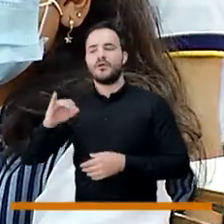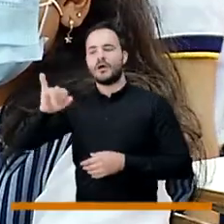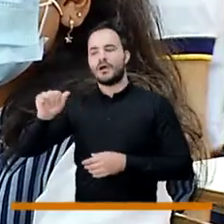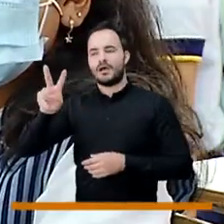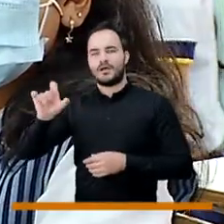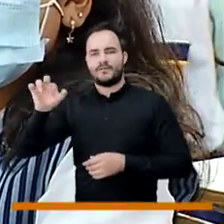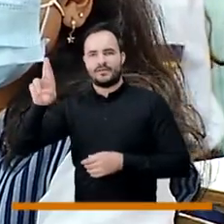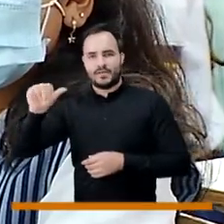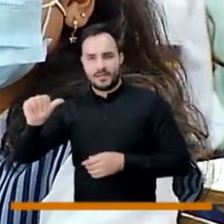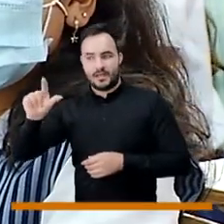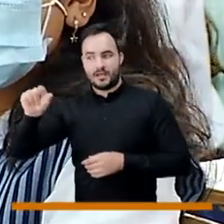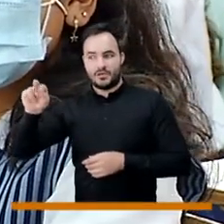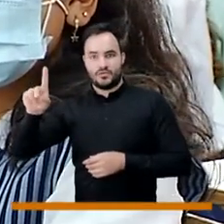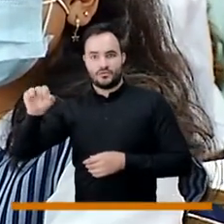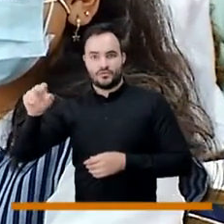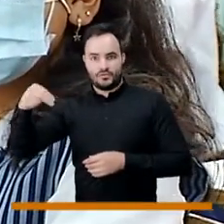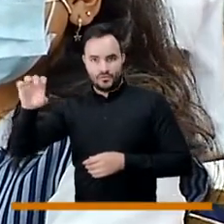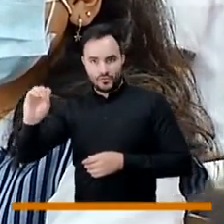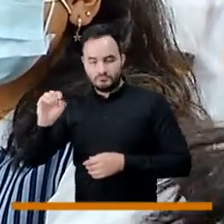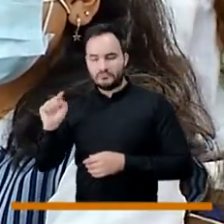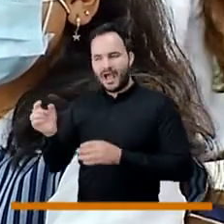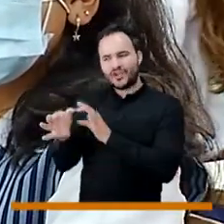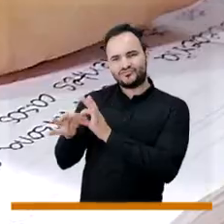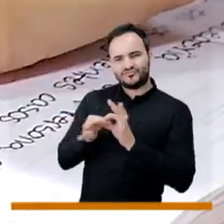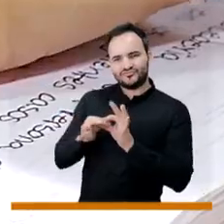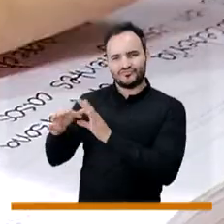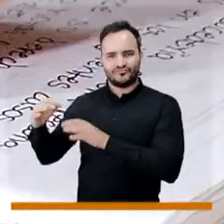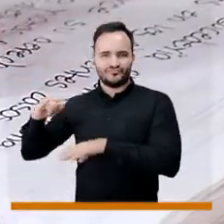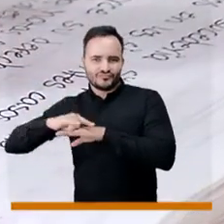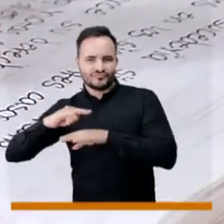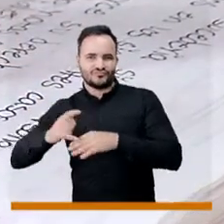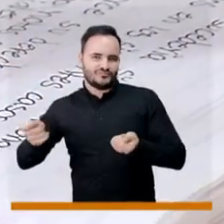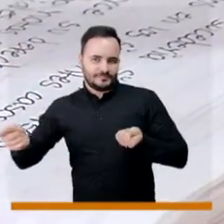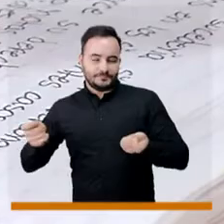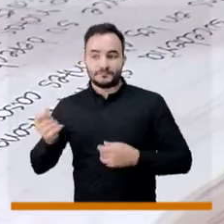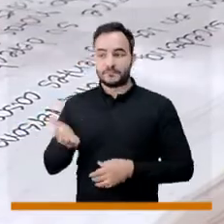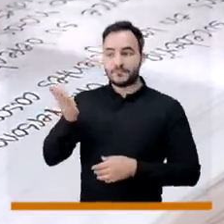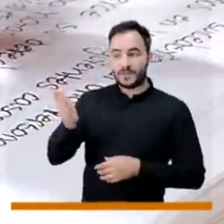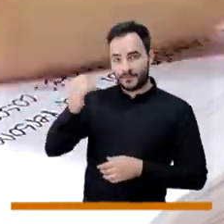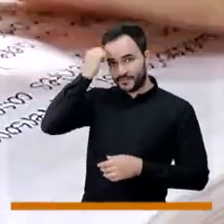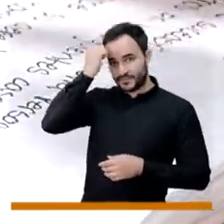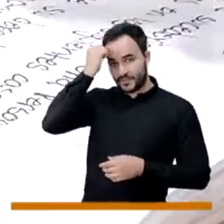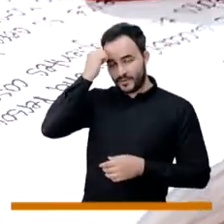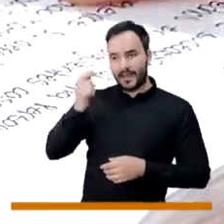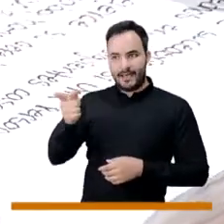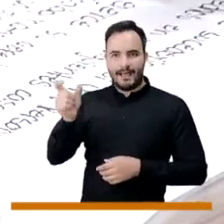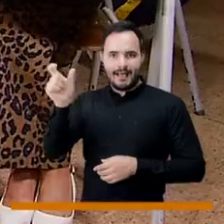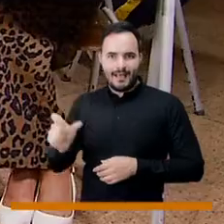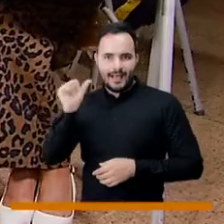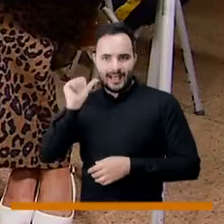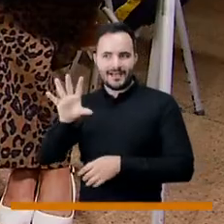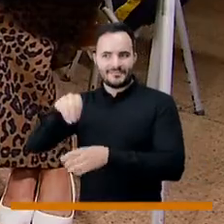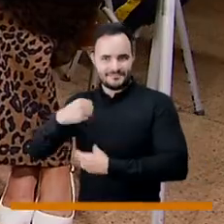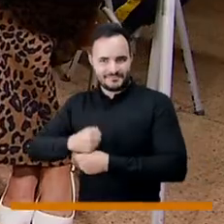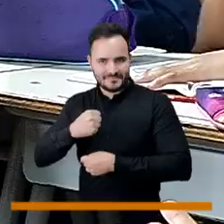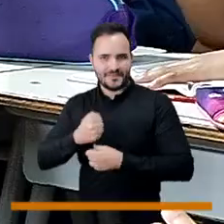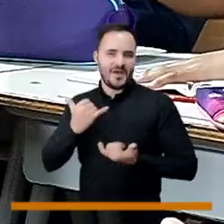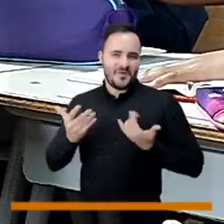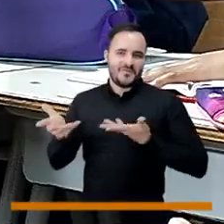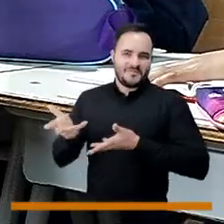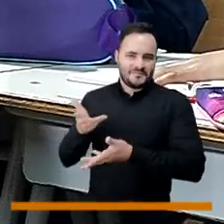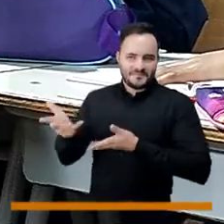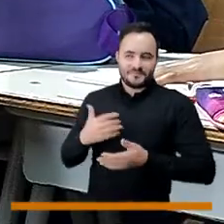estamos en compañía hoy de la profesora maría victoria gonzález ospina gracias por